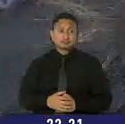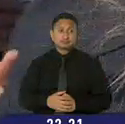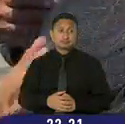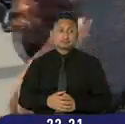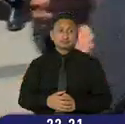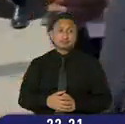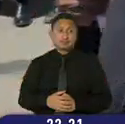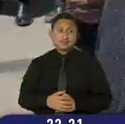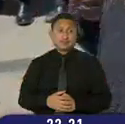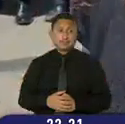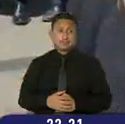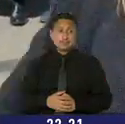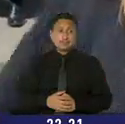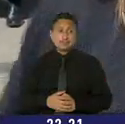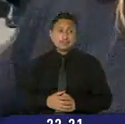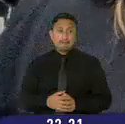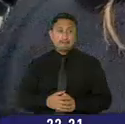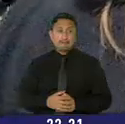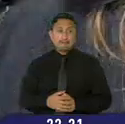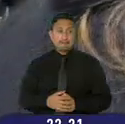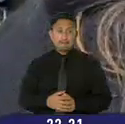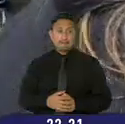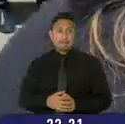informó Darwin Altamirano.